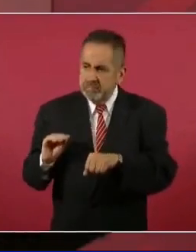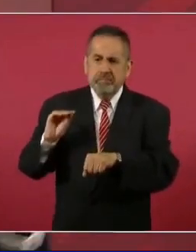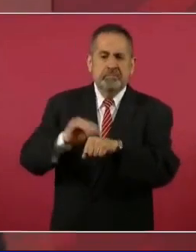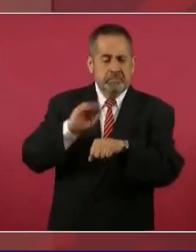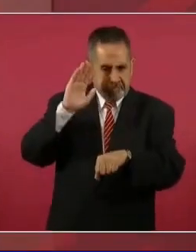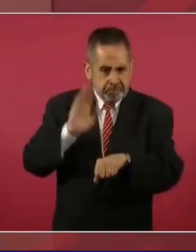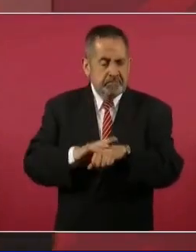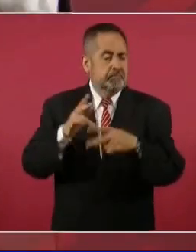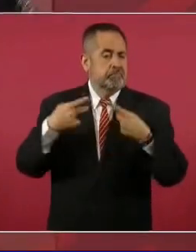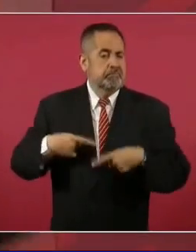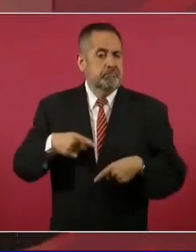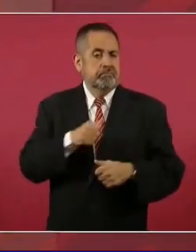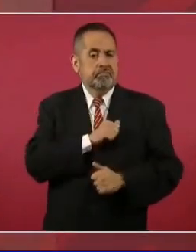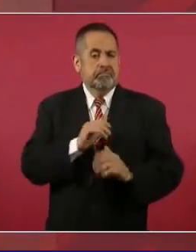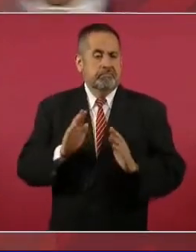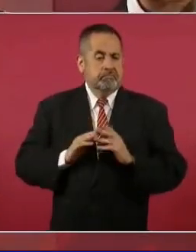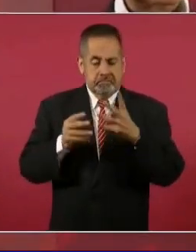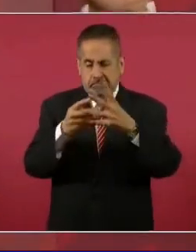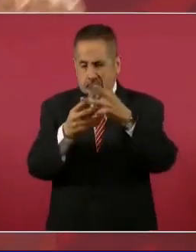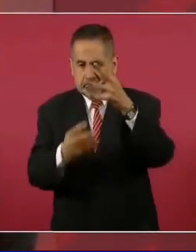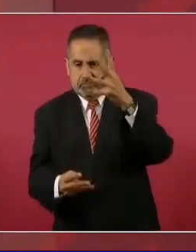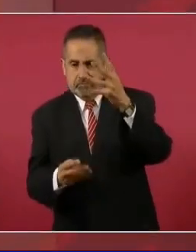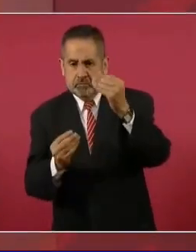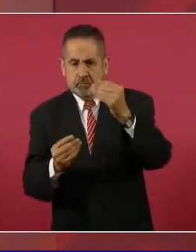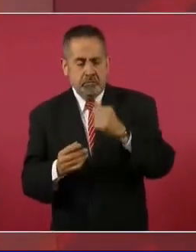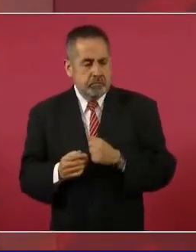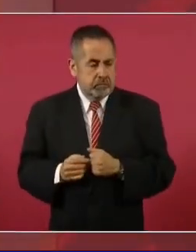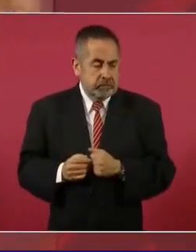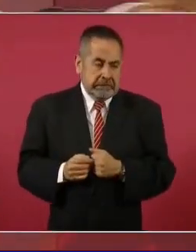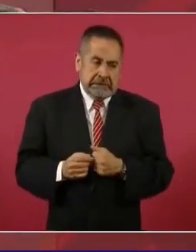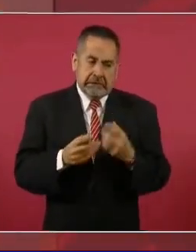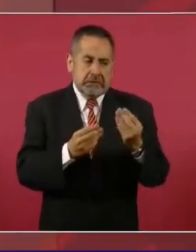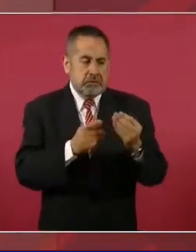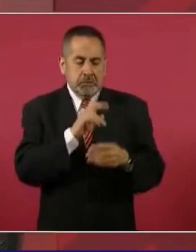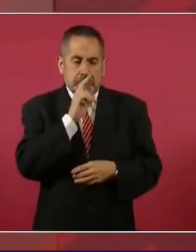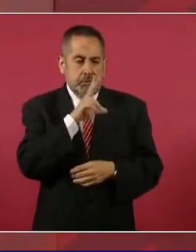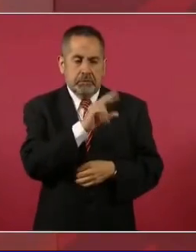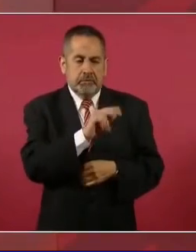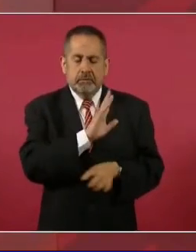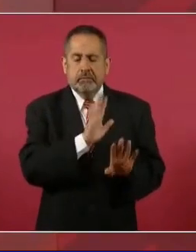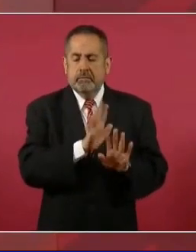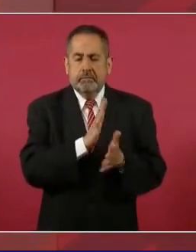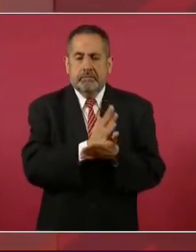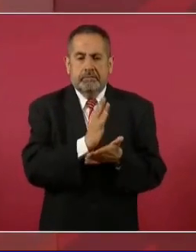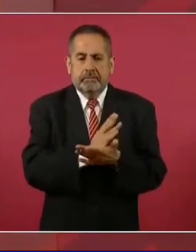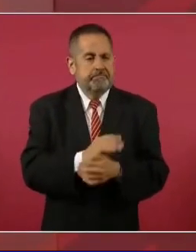más, yo ya iba a decir, no, párenle.